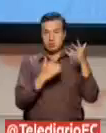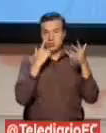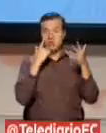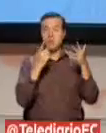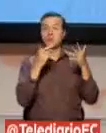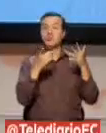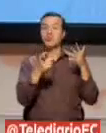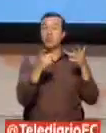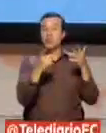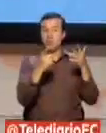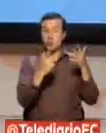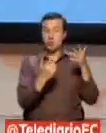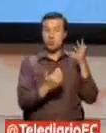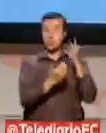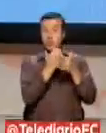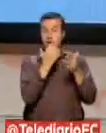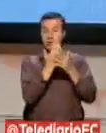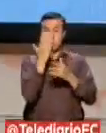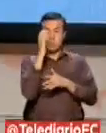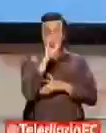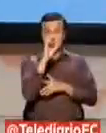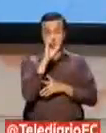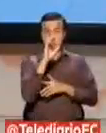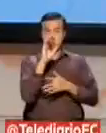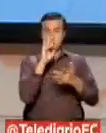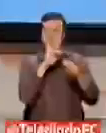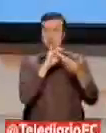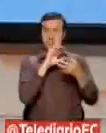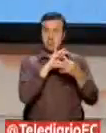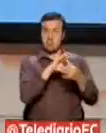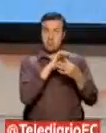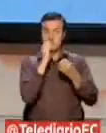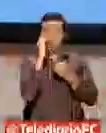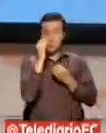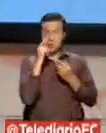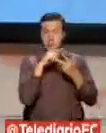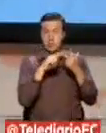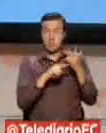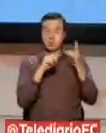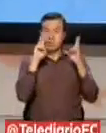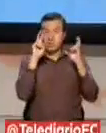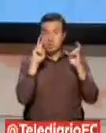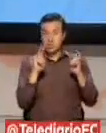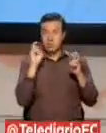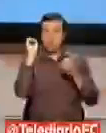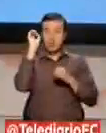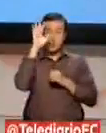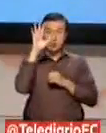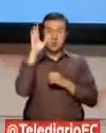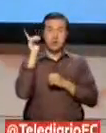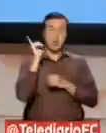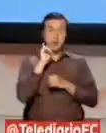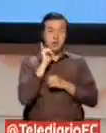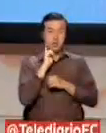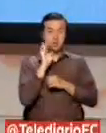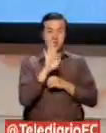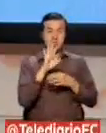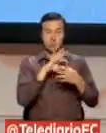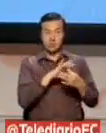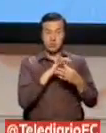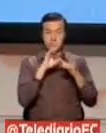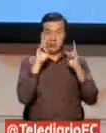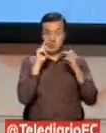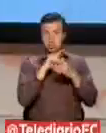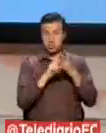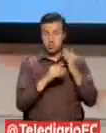cuán fresca es la información, cuánta afinidad genera esta información, el tipo de contenido, si es video, audio, y tu relación con ese tipo